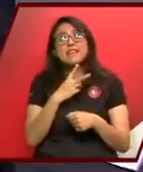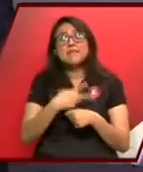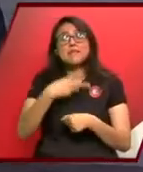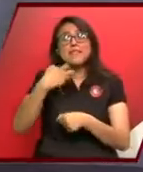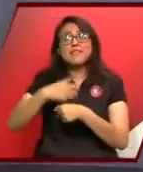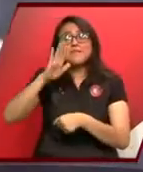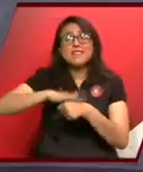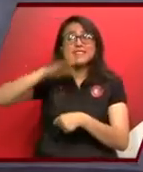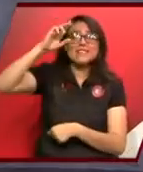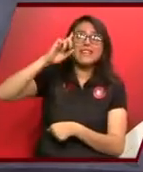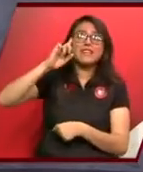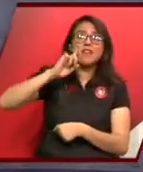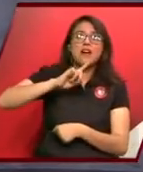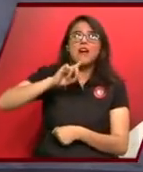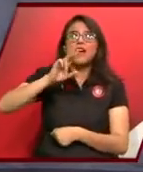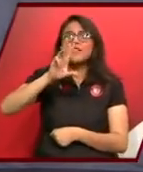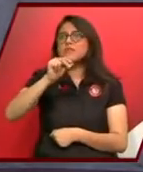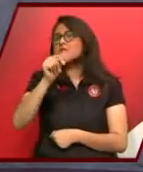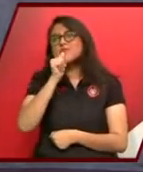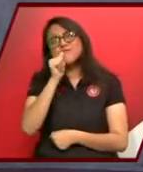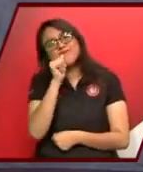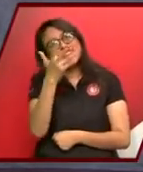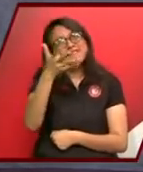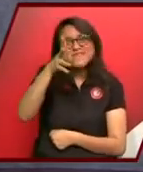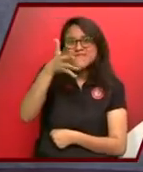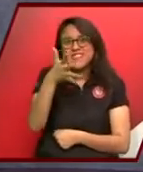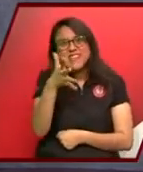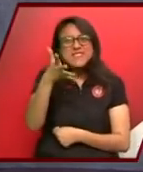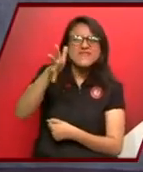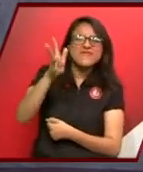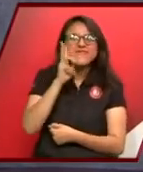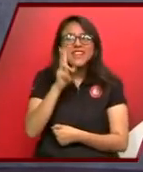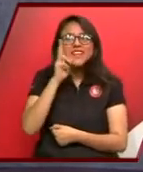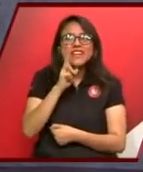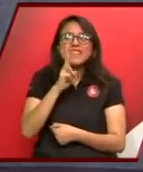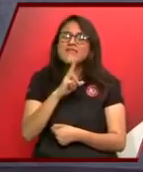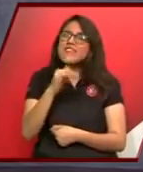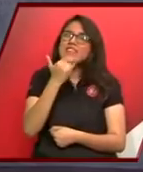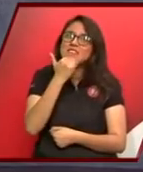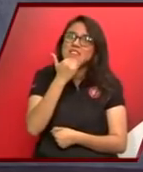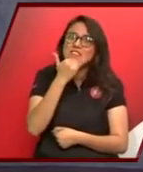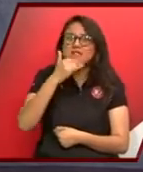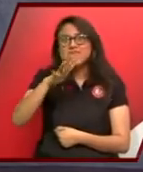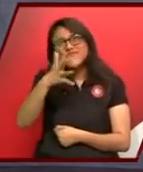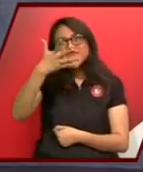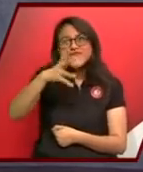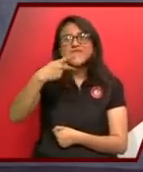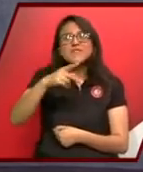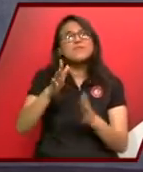Vamos. ¿Sí o todavía no? No, sí. Nos vamos llegue. Lamentablemente no.